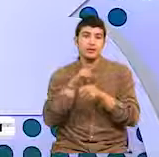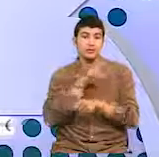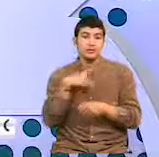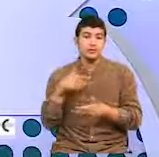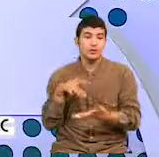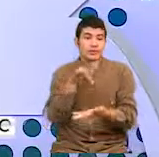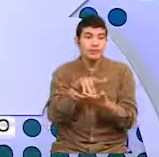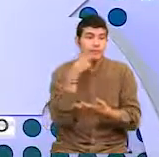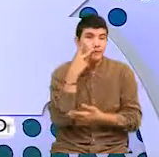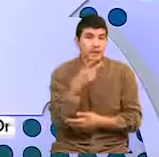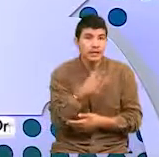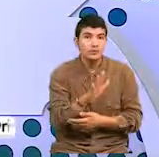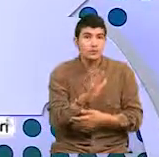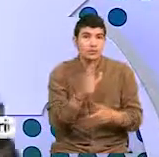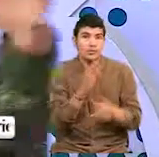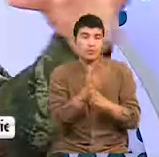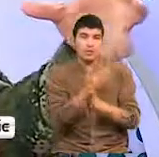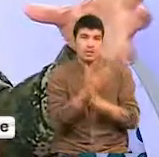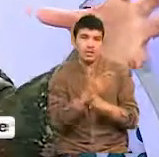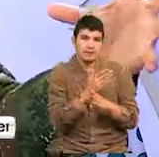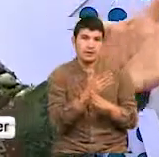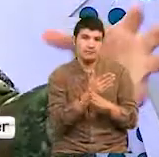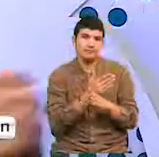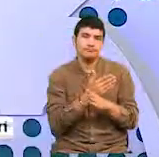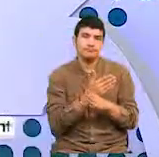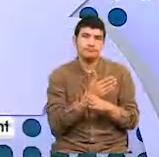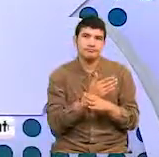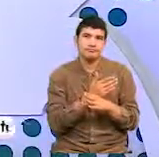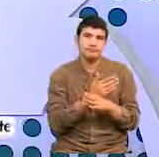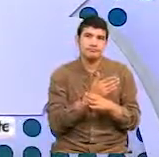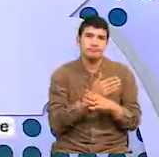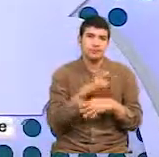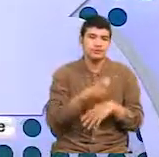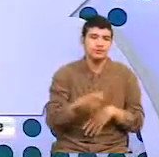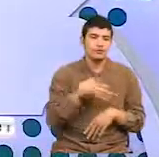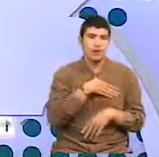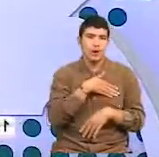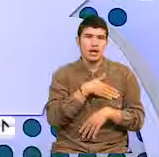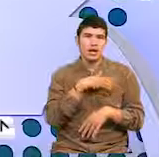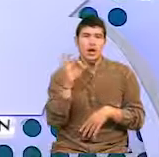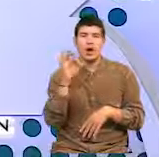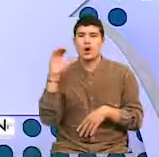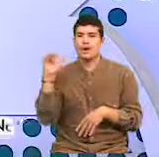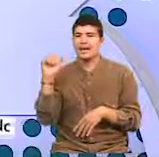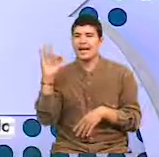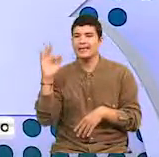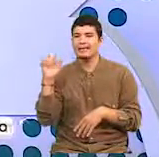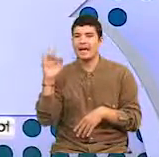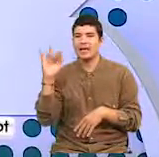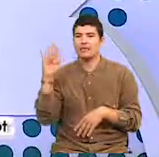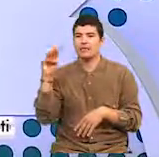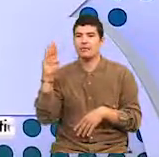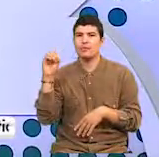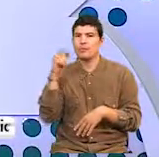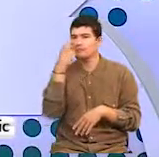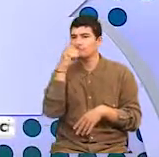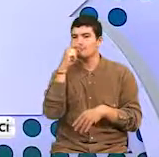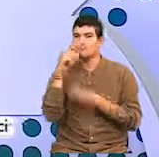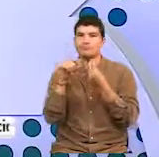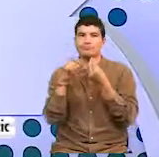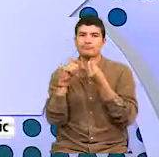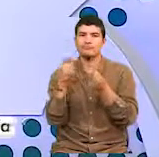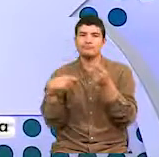el problema tanto del sur de Bolívar como del Catatumbo, el narcotráfico juega